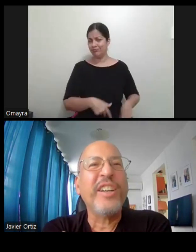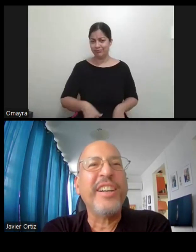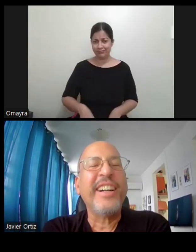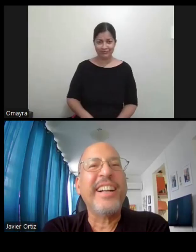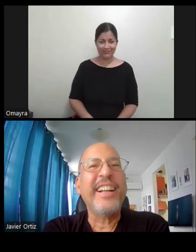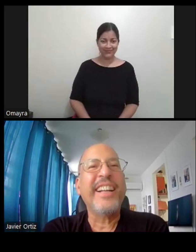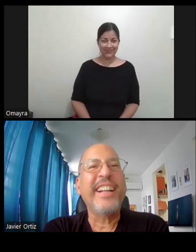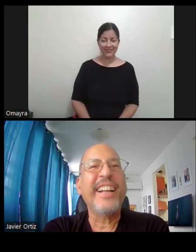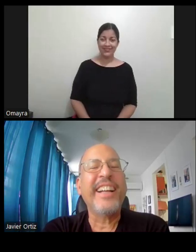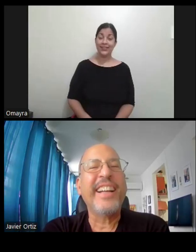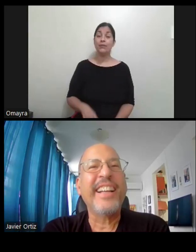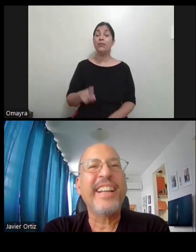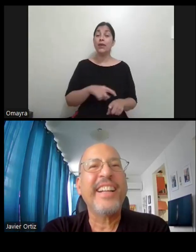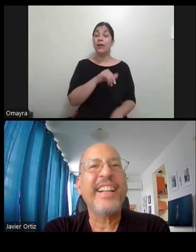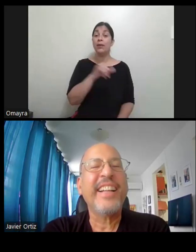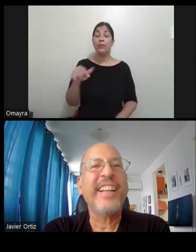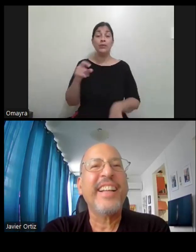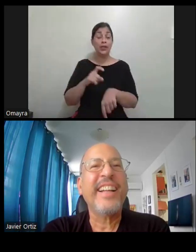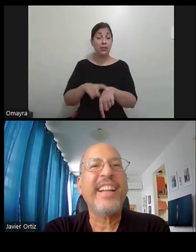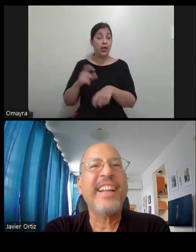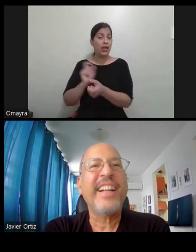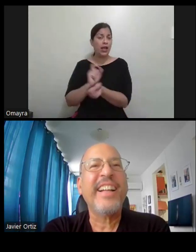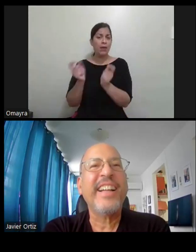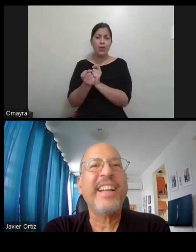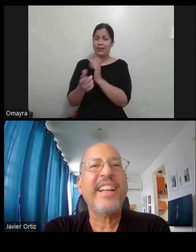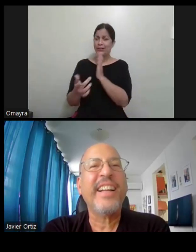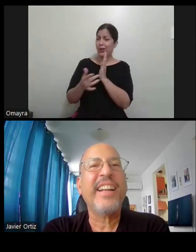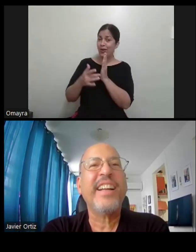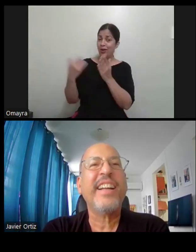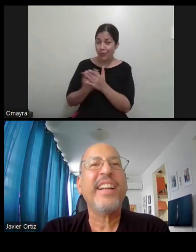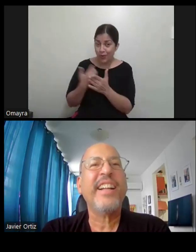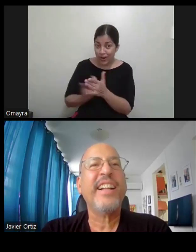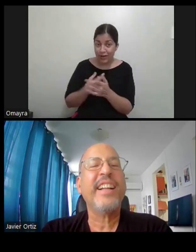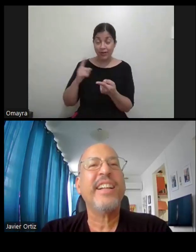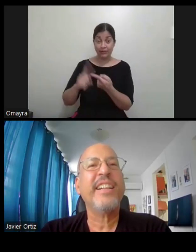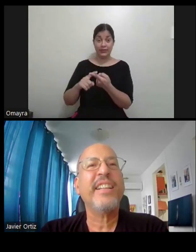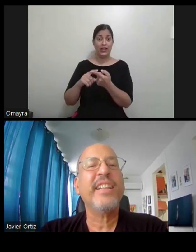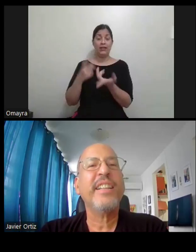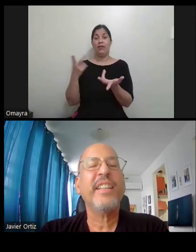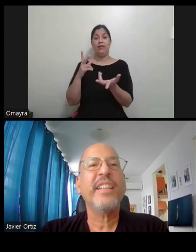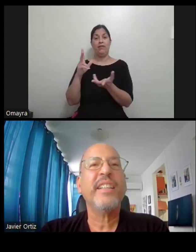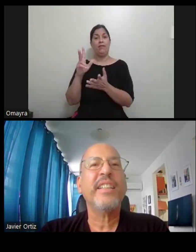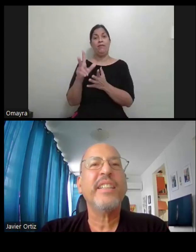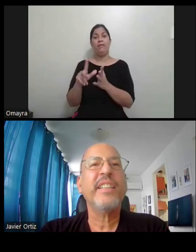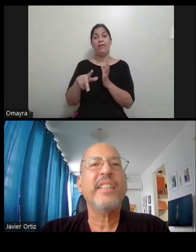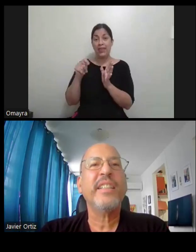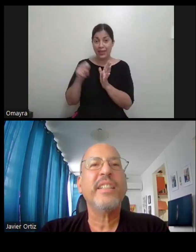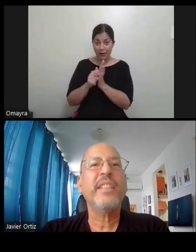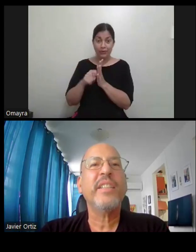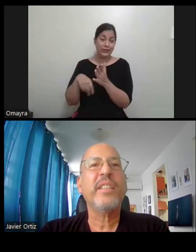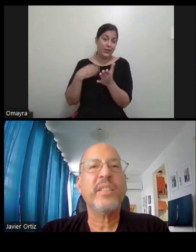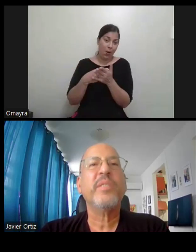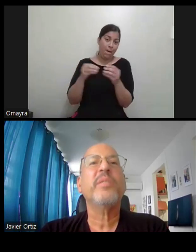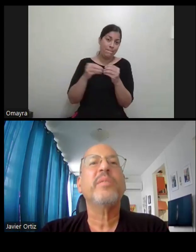Coincidió con el cambio también de nuevas tecnologías y llegó el video de una manera mucho más doméstica, ya no